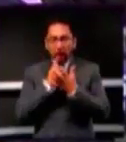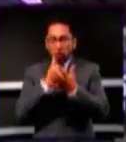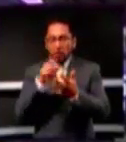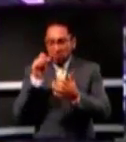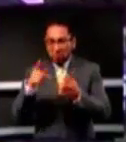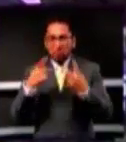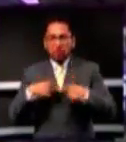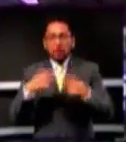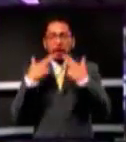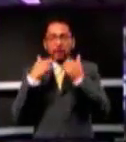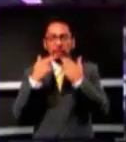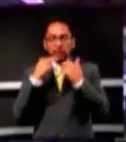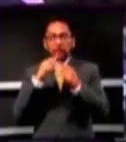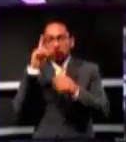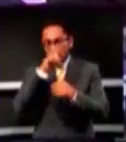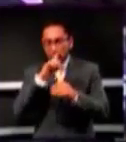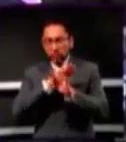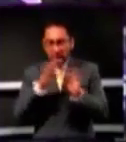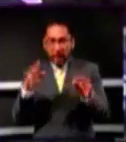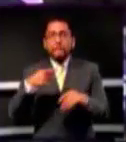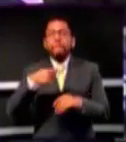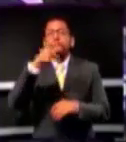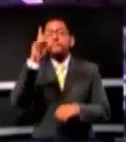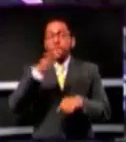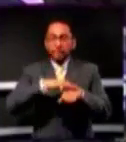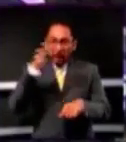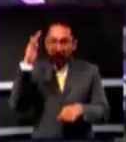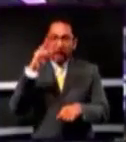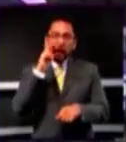al contribuyente. Uh-huh. Pero también donde más el